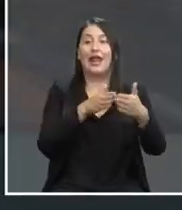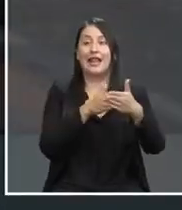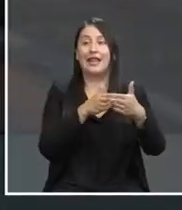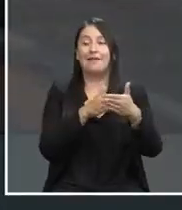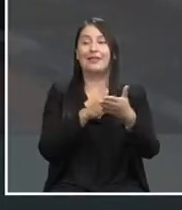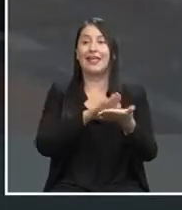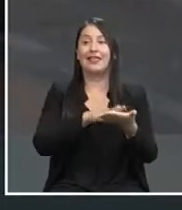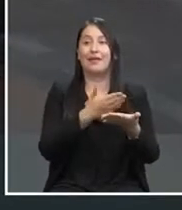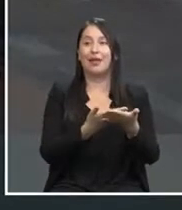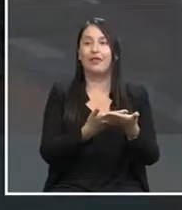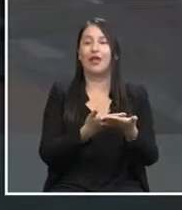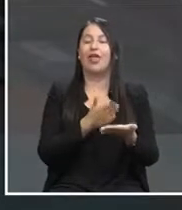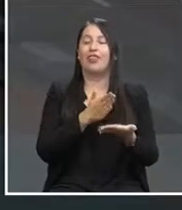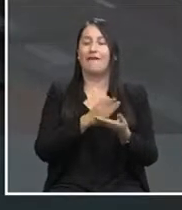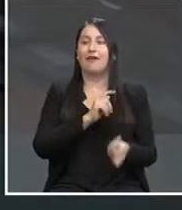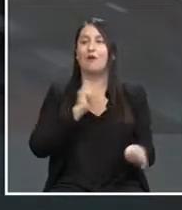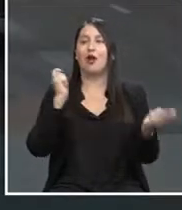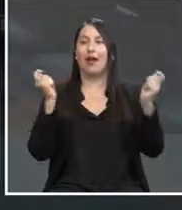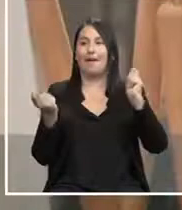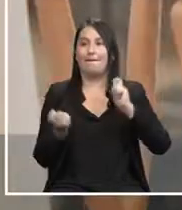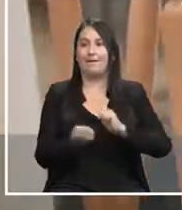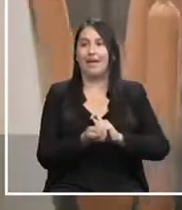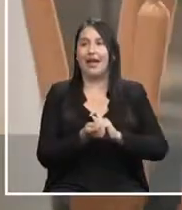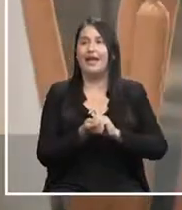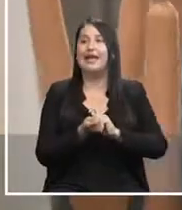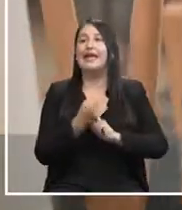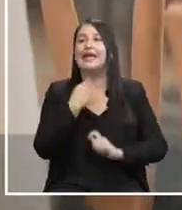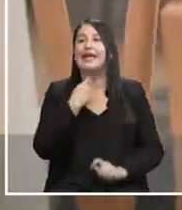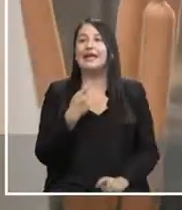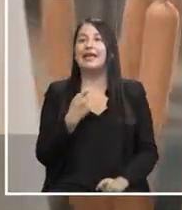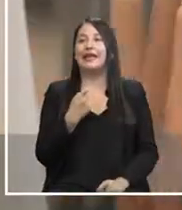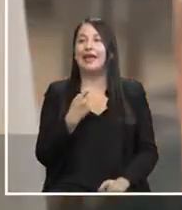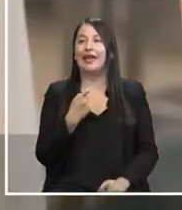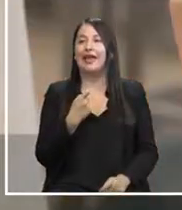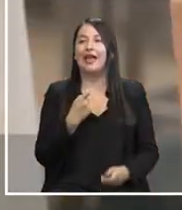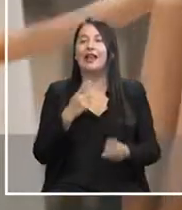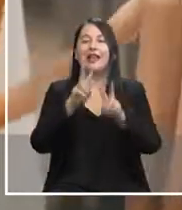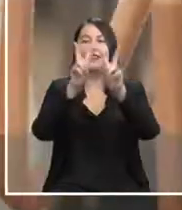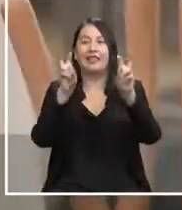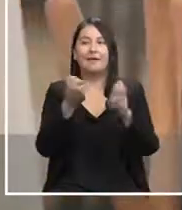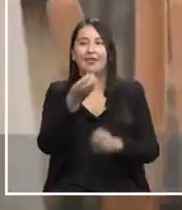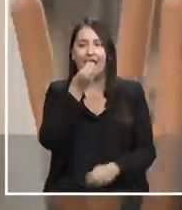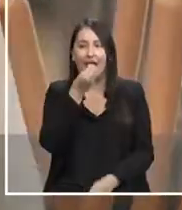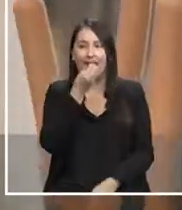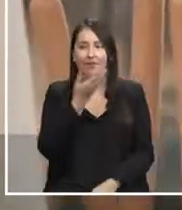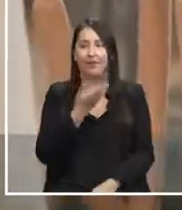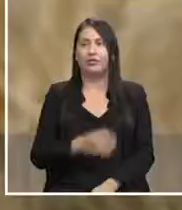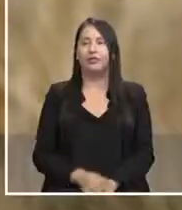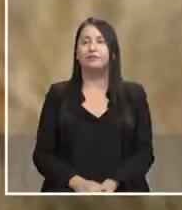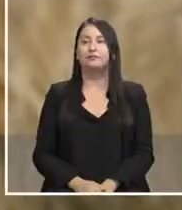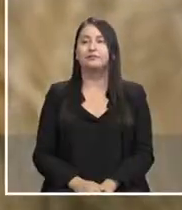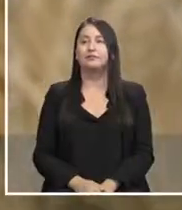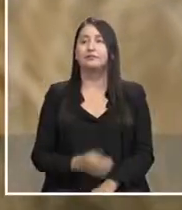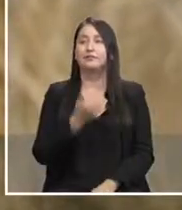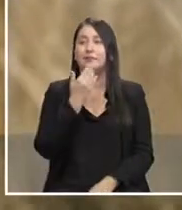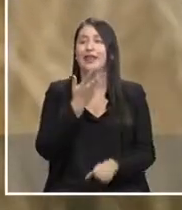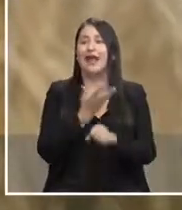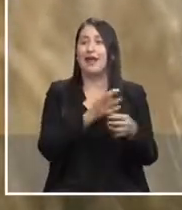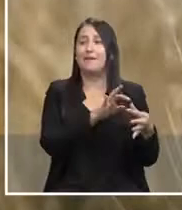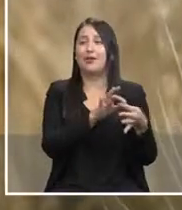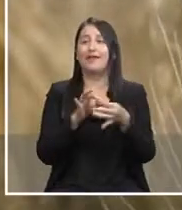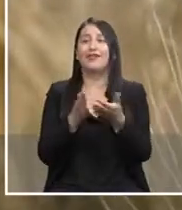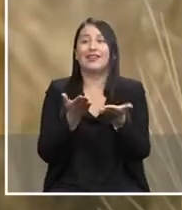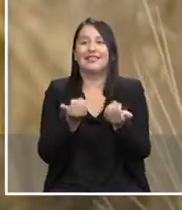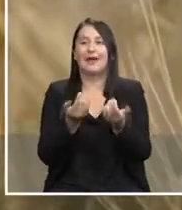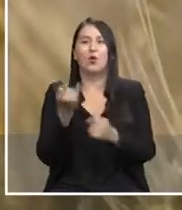claramente debemos cambiar lo que subsidiamos y lo que grabamos cuando se trata de alimentos. Y esta es también la razón por la que